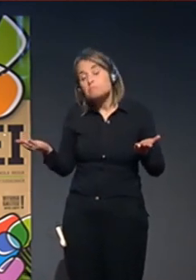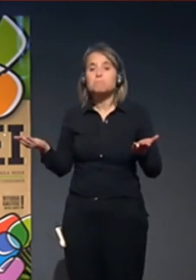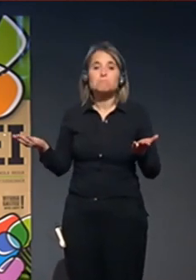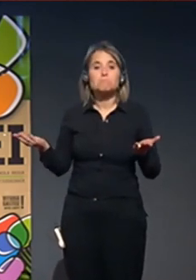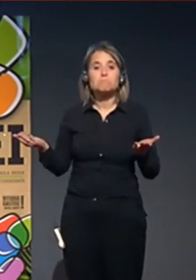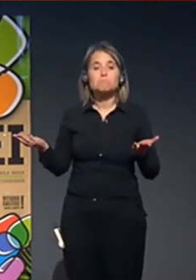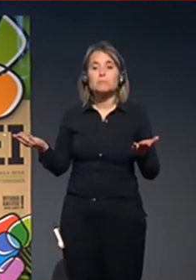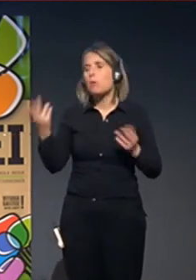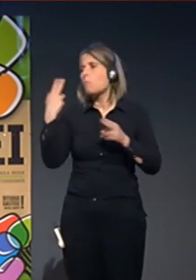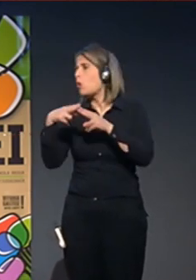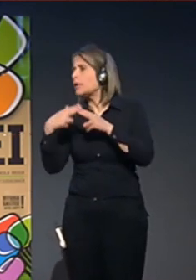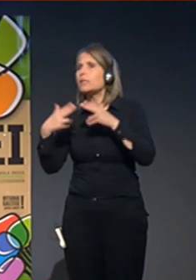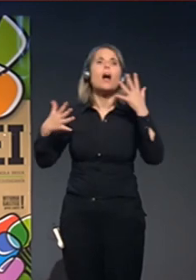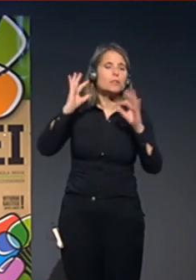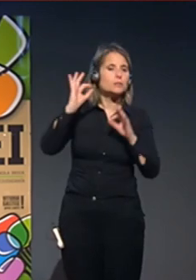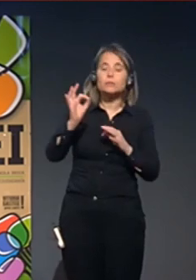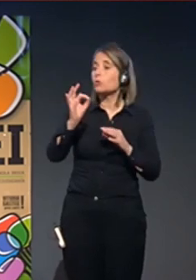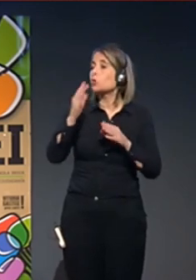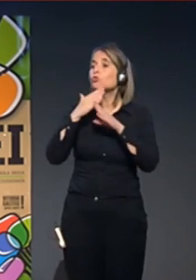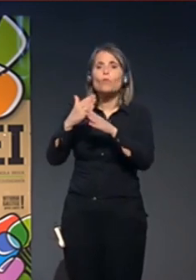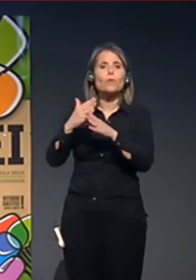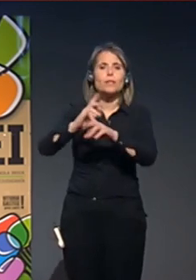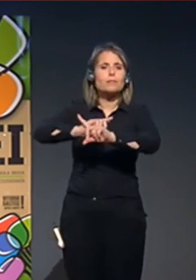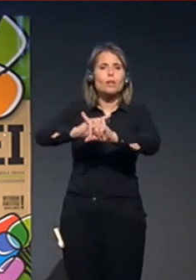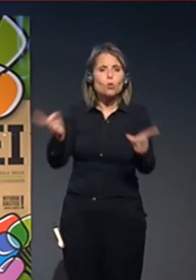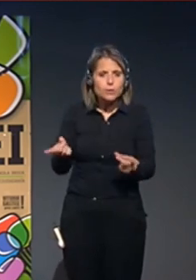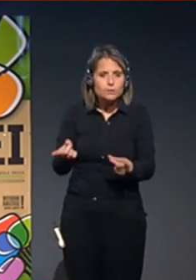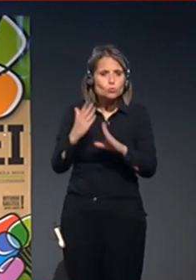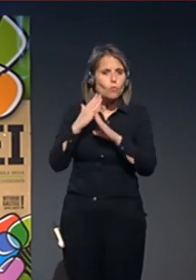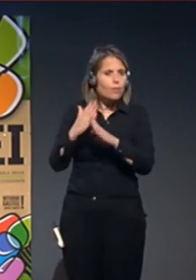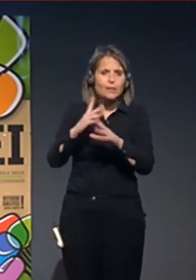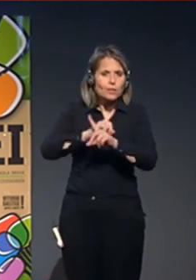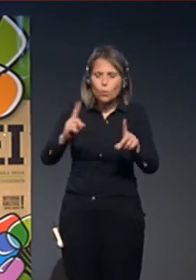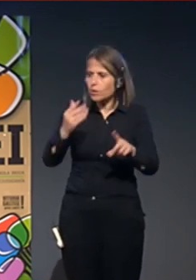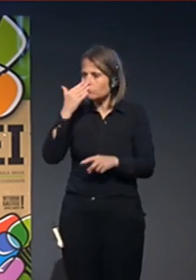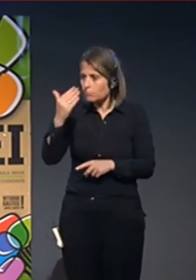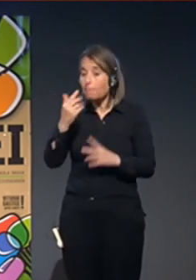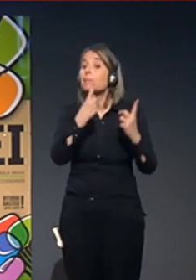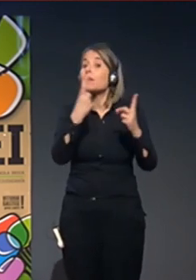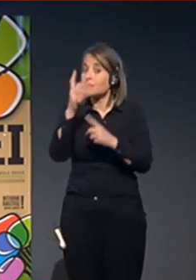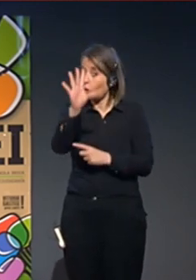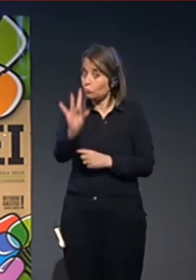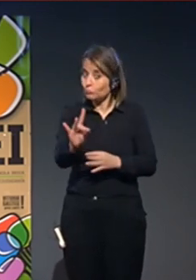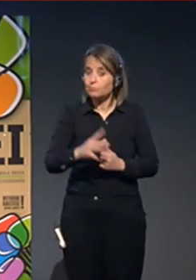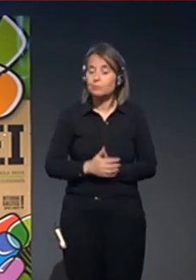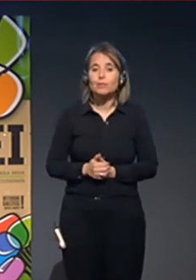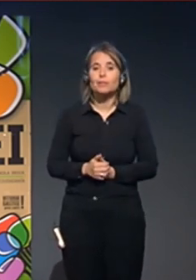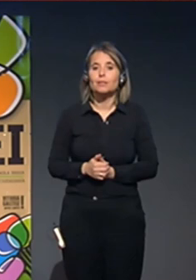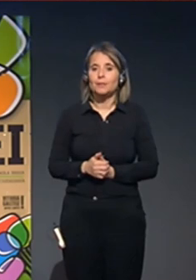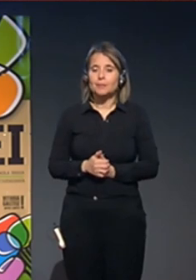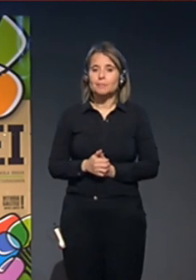no es que las políticas en efecto no en absoluto es suficiente pero es necesario